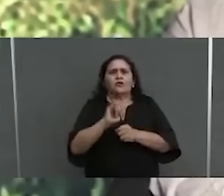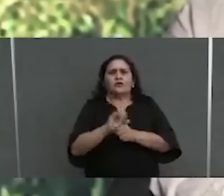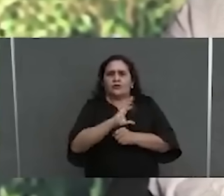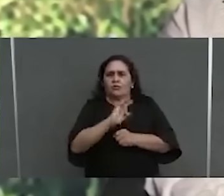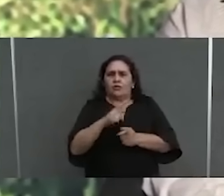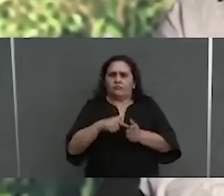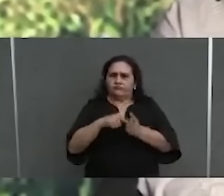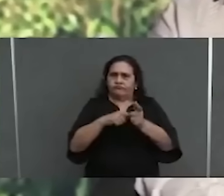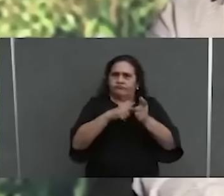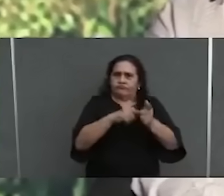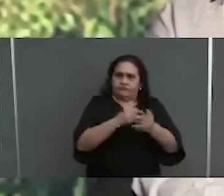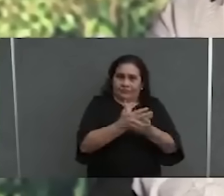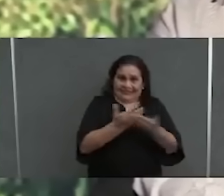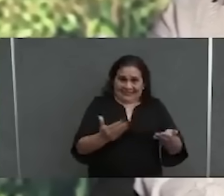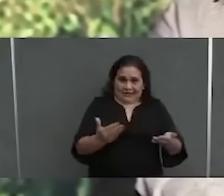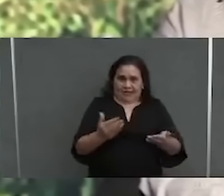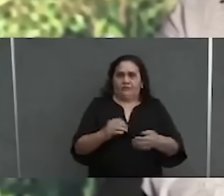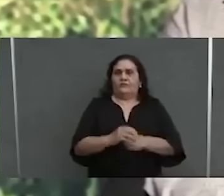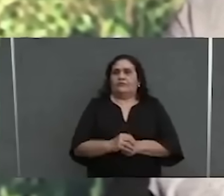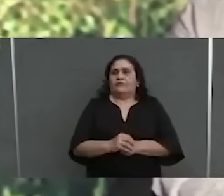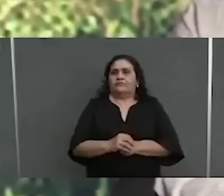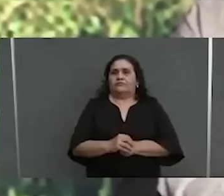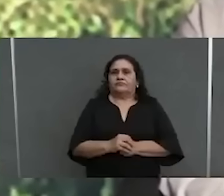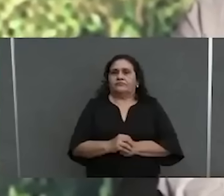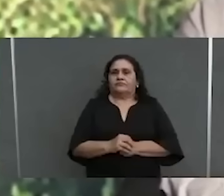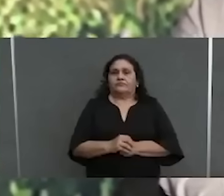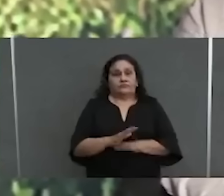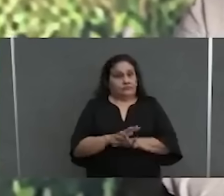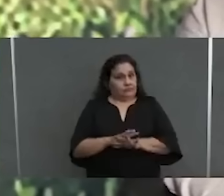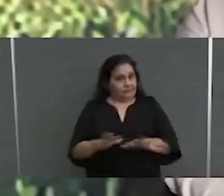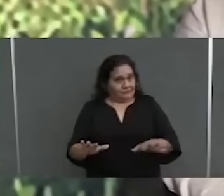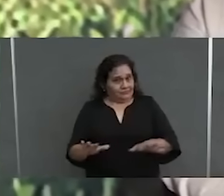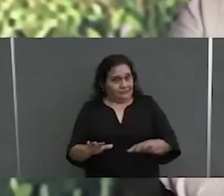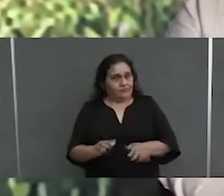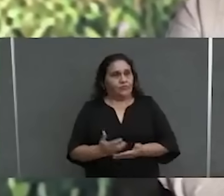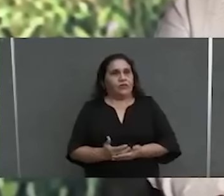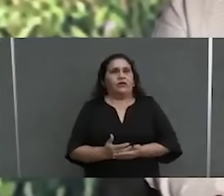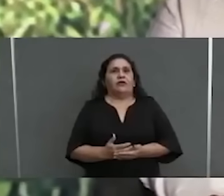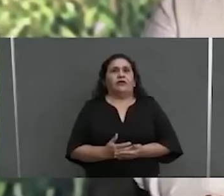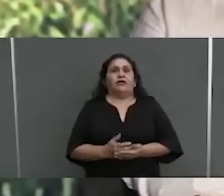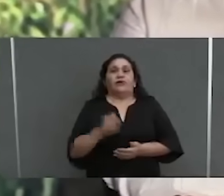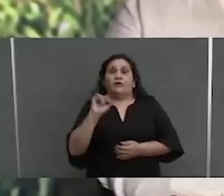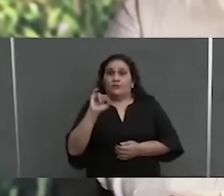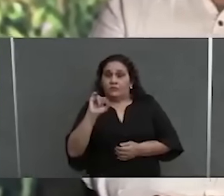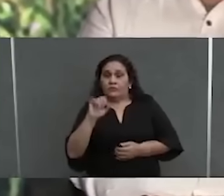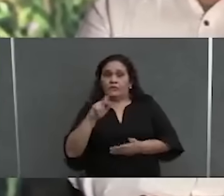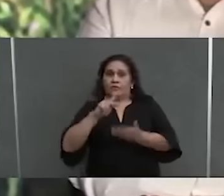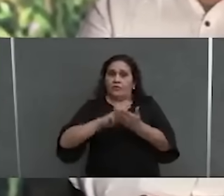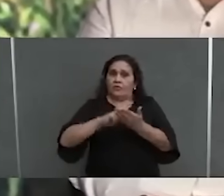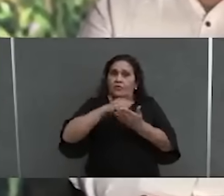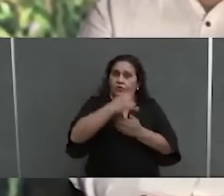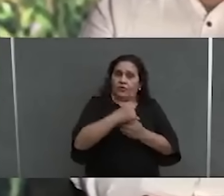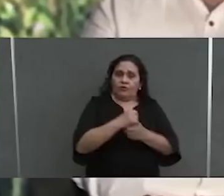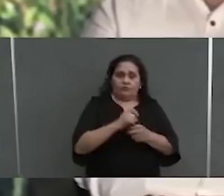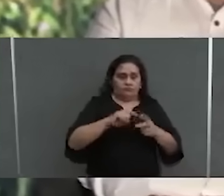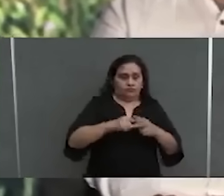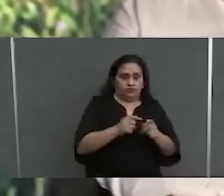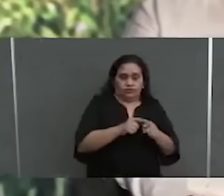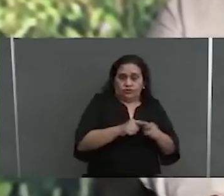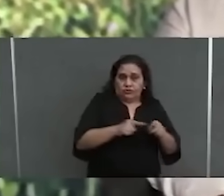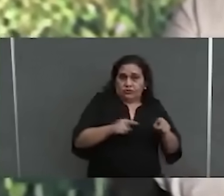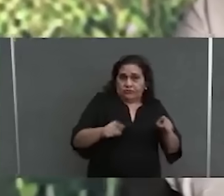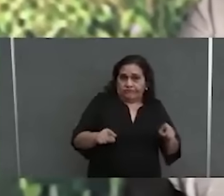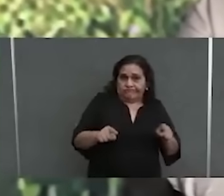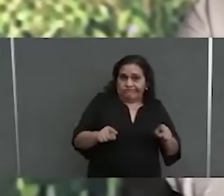pausa. Aquí lo que sí es importante señalar, y yo platicaba, es que si el proyecto no va a iniciar durante esta